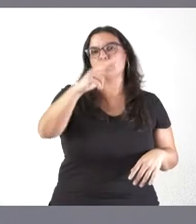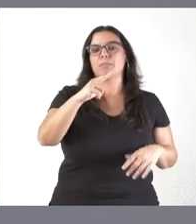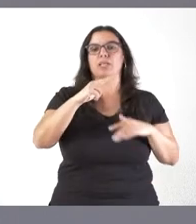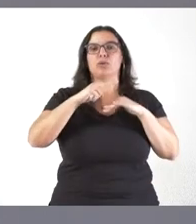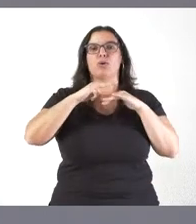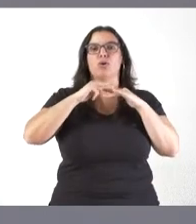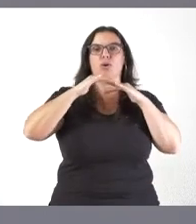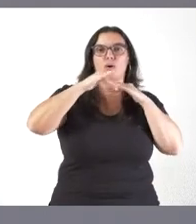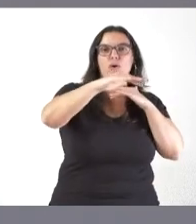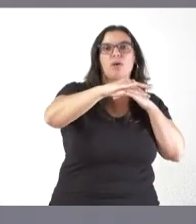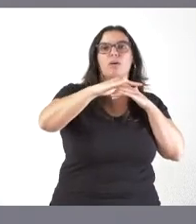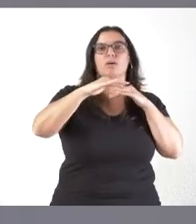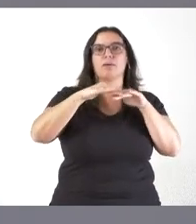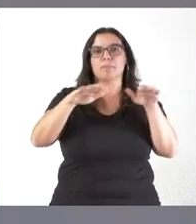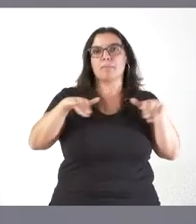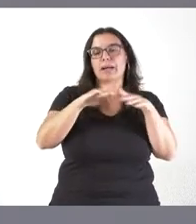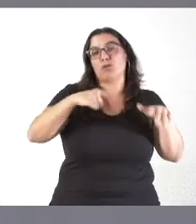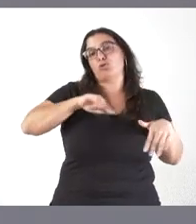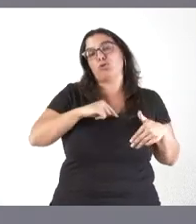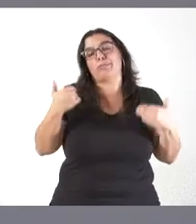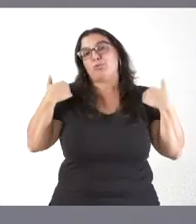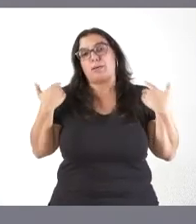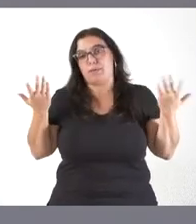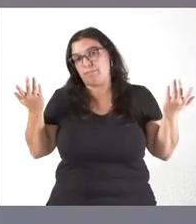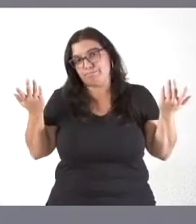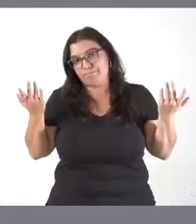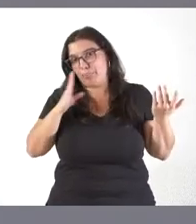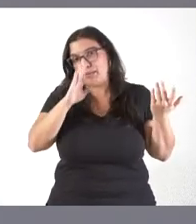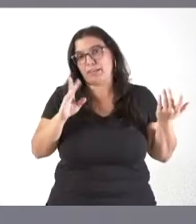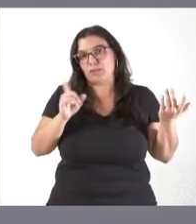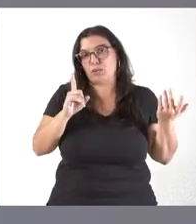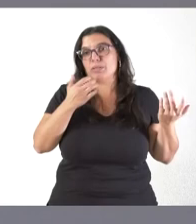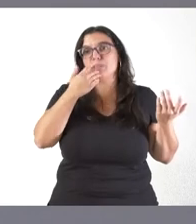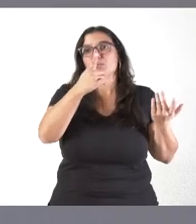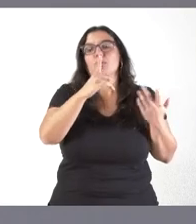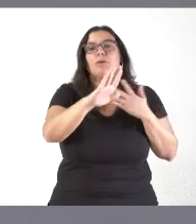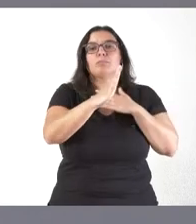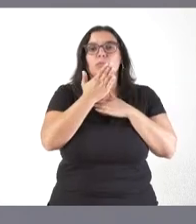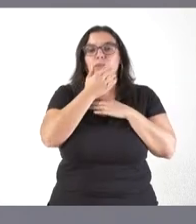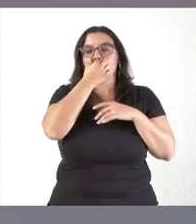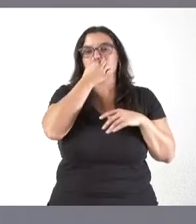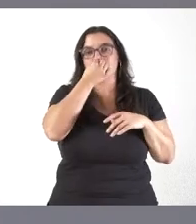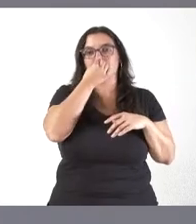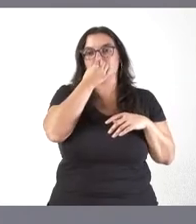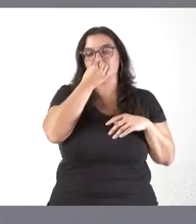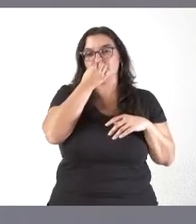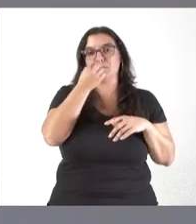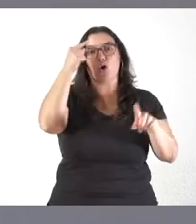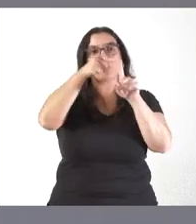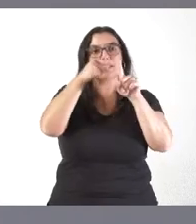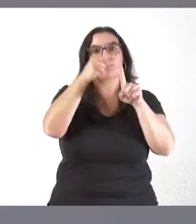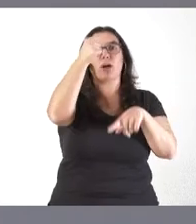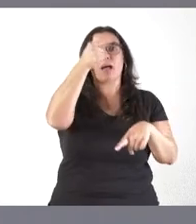y a los mares que lógicamente no nos compete de forma directa pero si usted me plantea repasando cada uno de ellos Pues claro que estamos